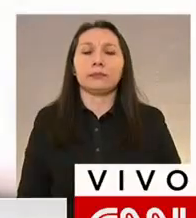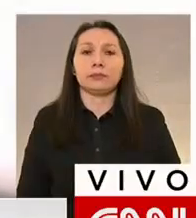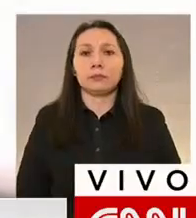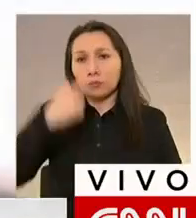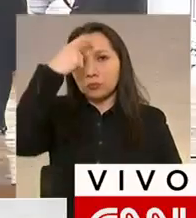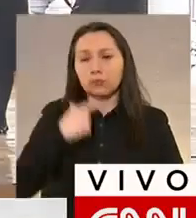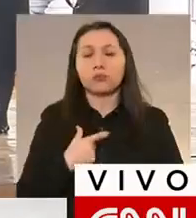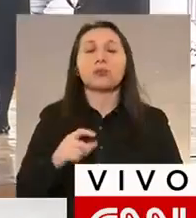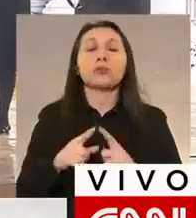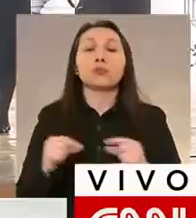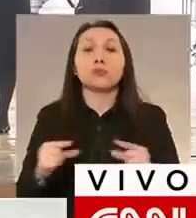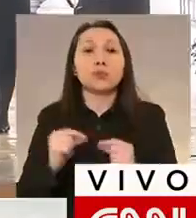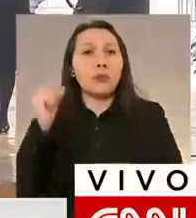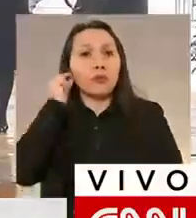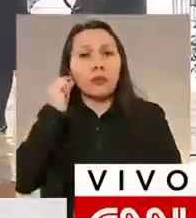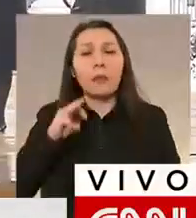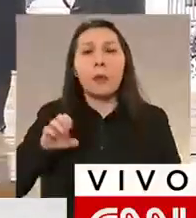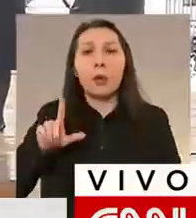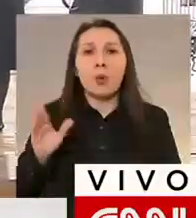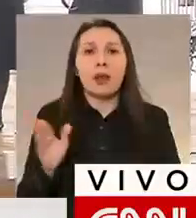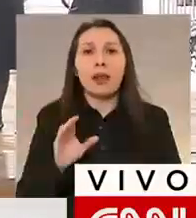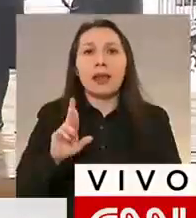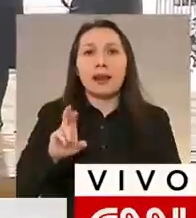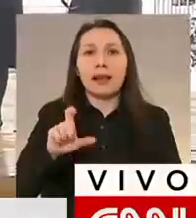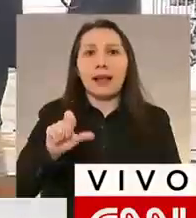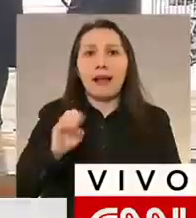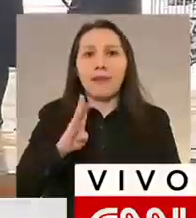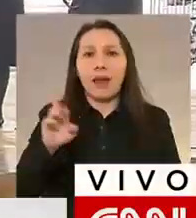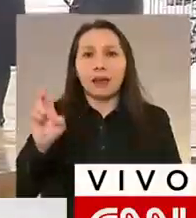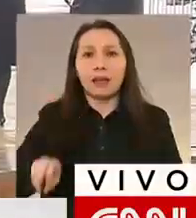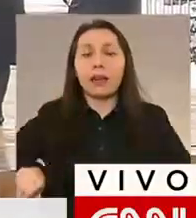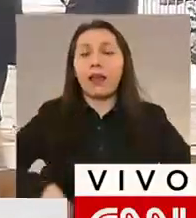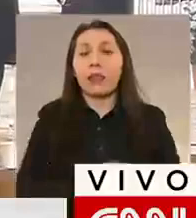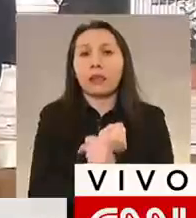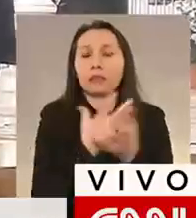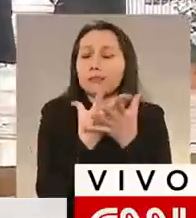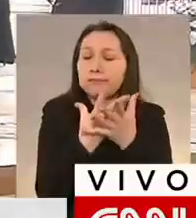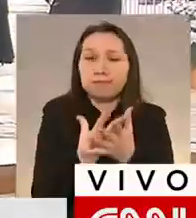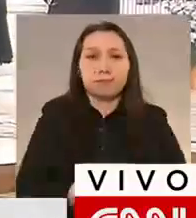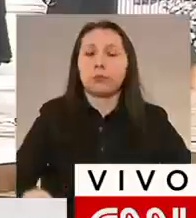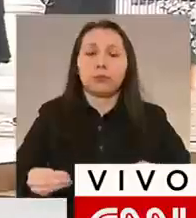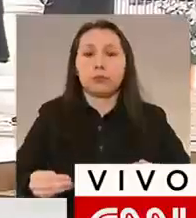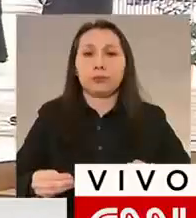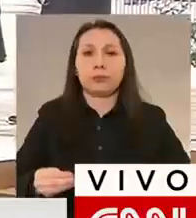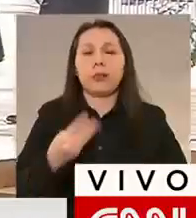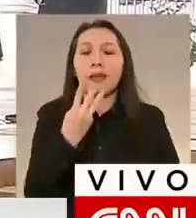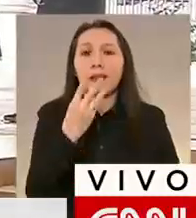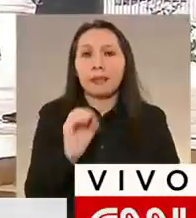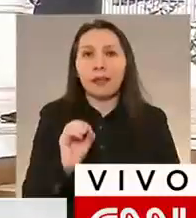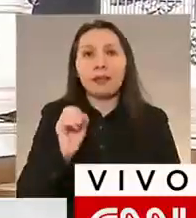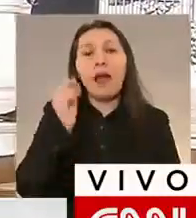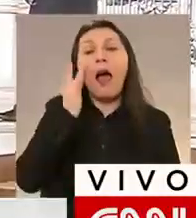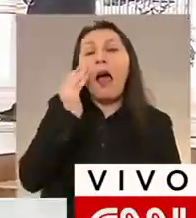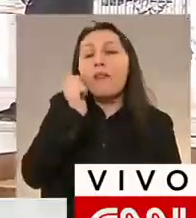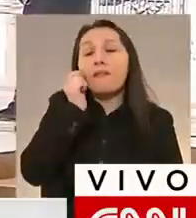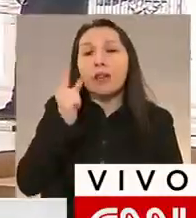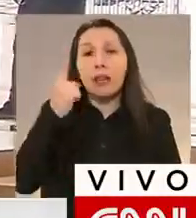Soy sobrina de Manuel Recabarren Rojas, detenido y desaparecido el 30